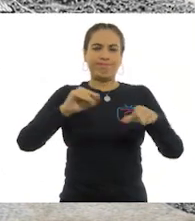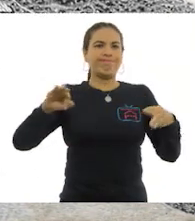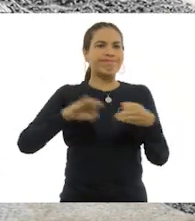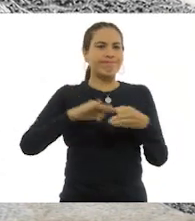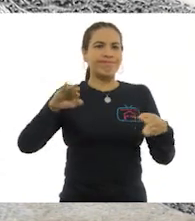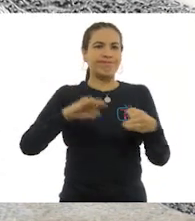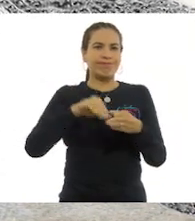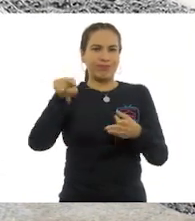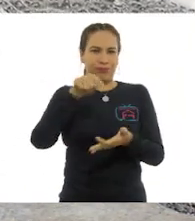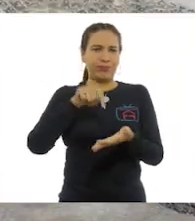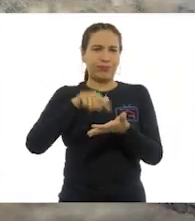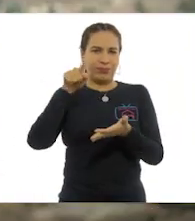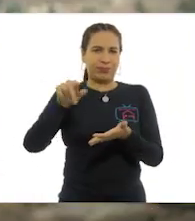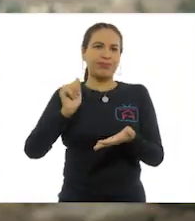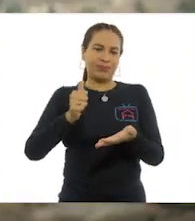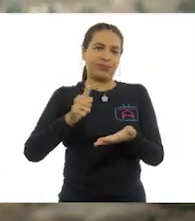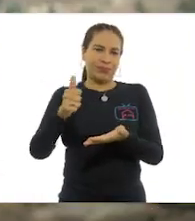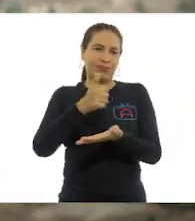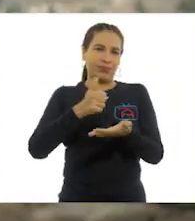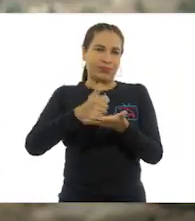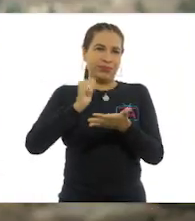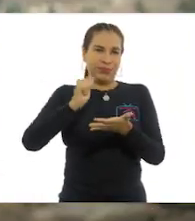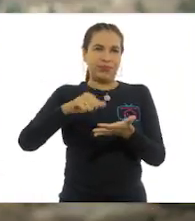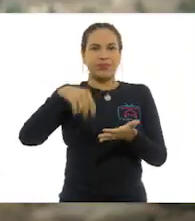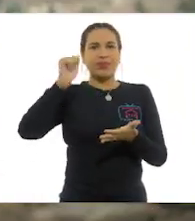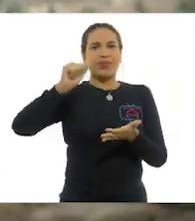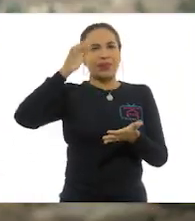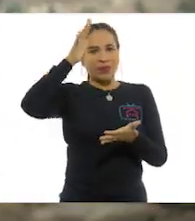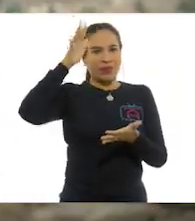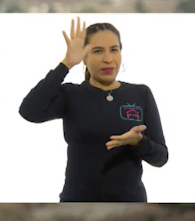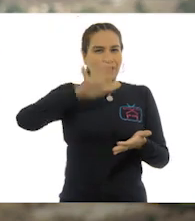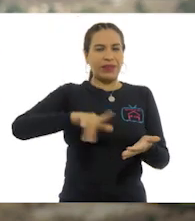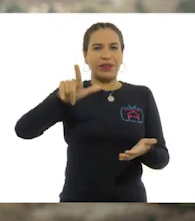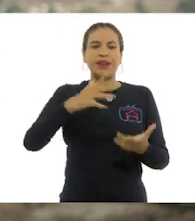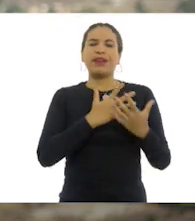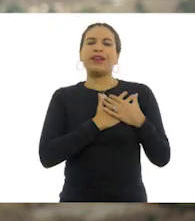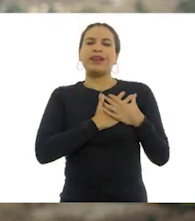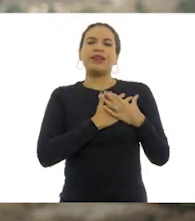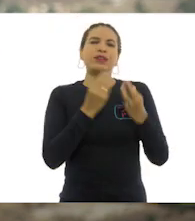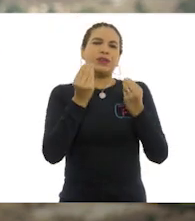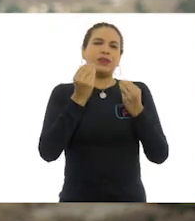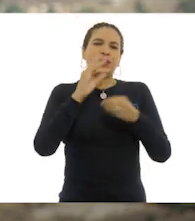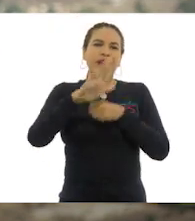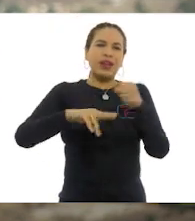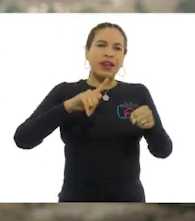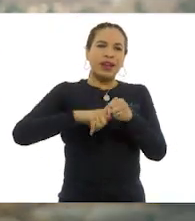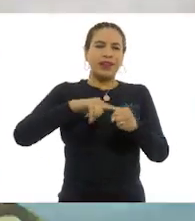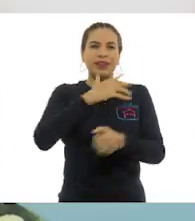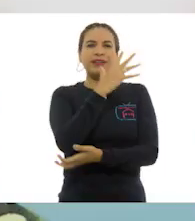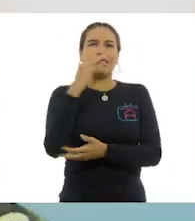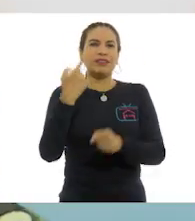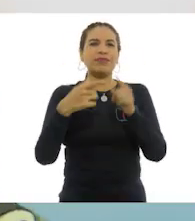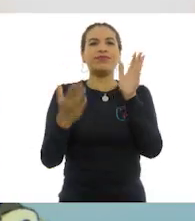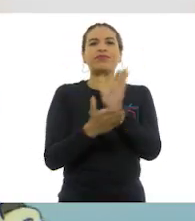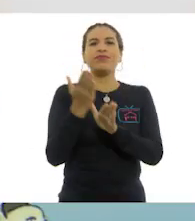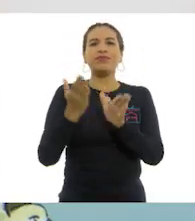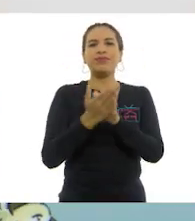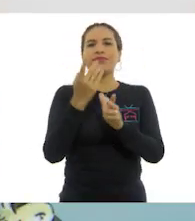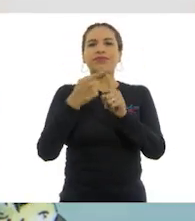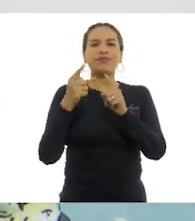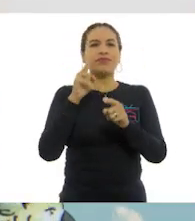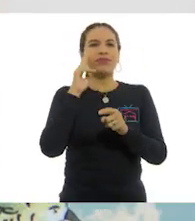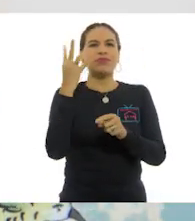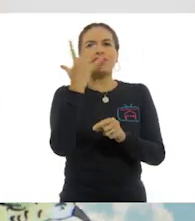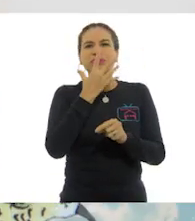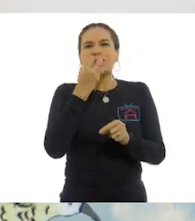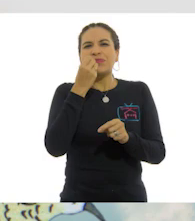constantemente Tenochtitlan. Como hombre culto y sensible, él amaba la naturaleza y construyó un